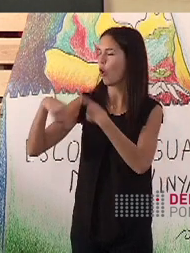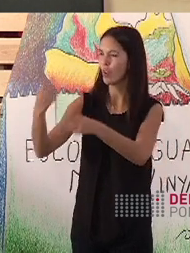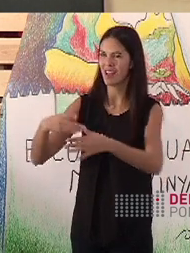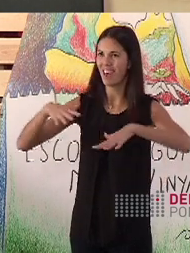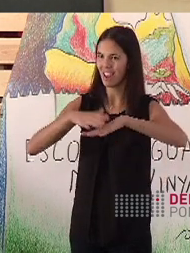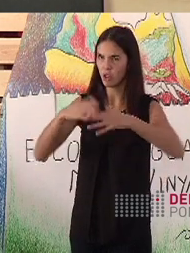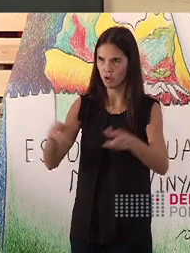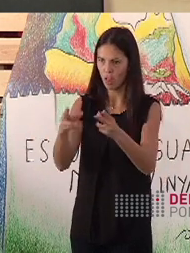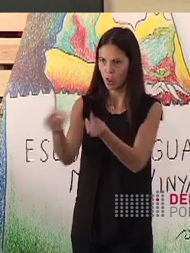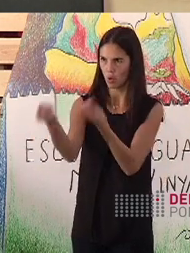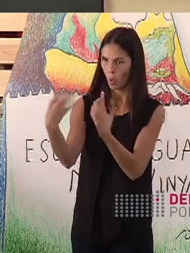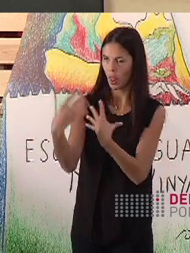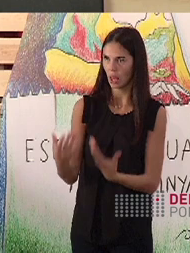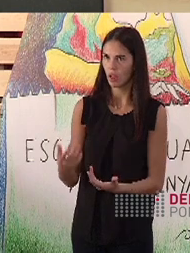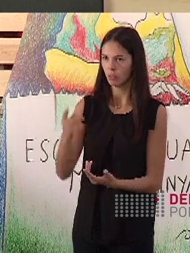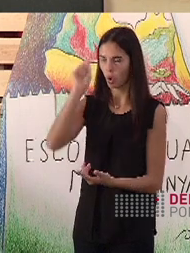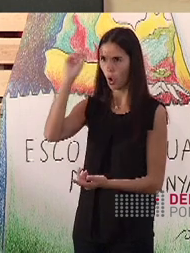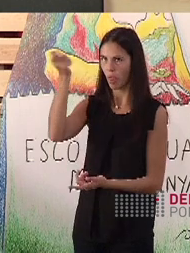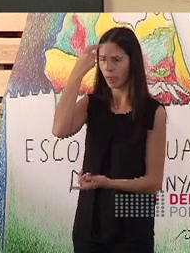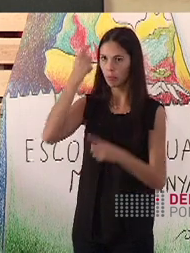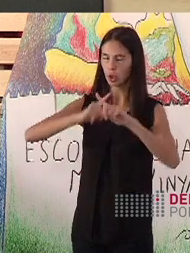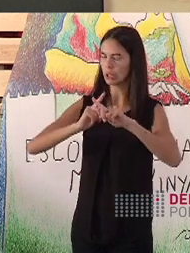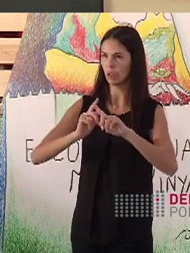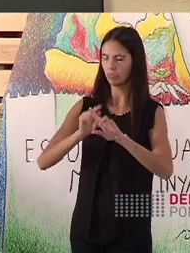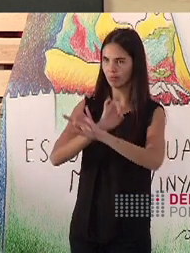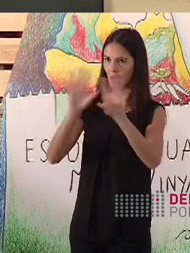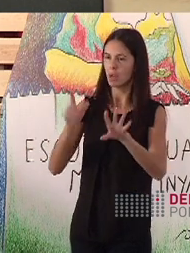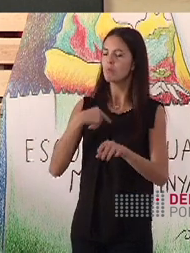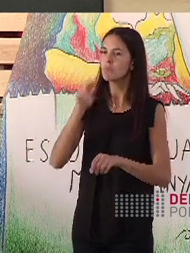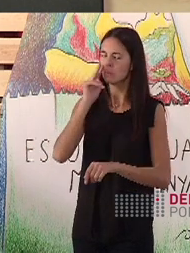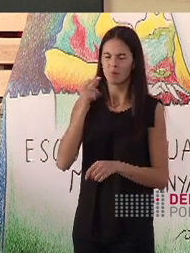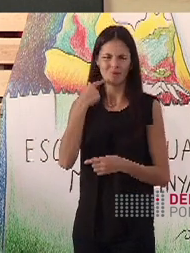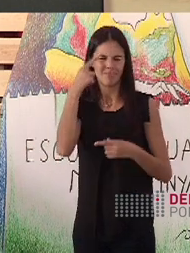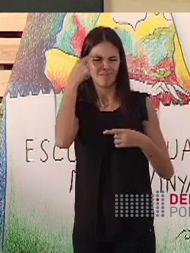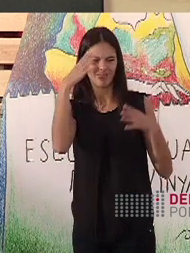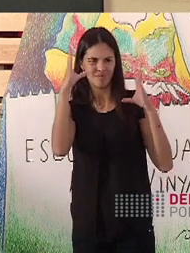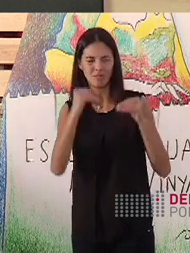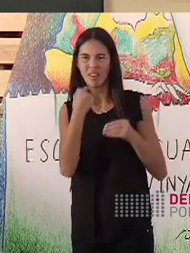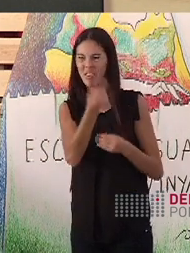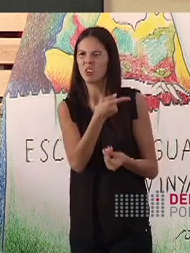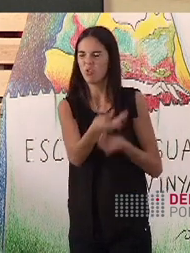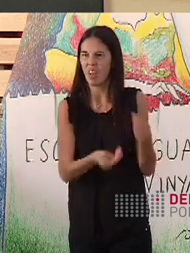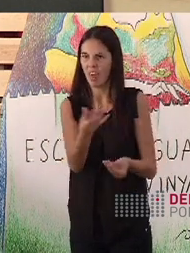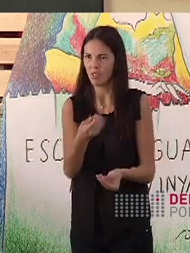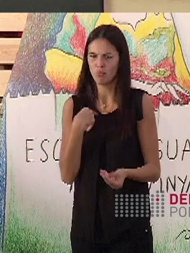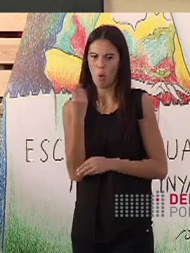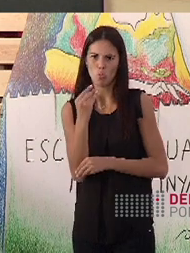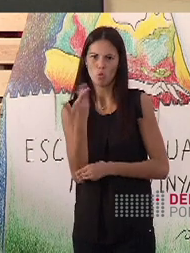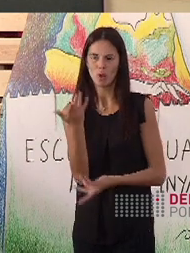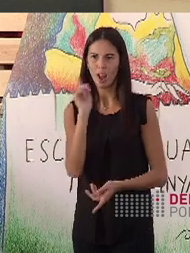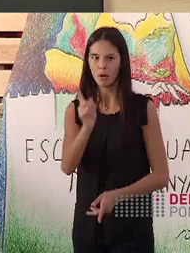esta la concepción que tienen del sexo. Y en esta escena está muy bien porque ya se queda sorprendida de qué narices estás haciendo, o sea, que yo no soy una muñeca,